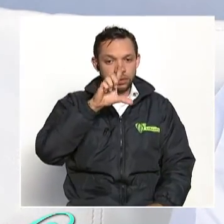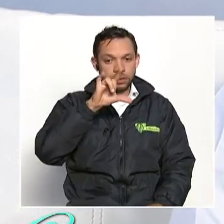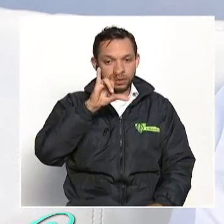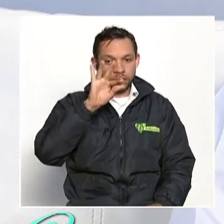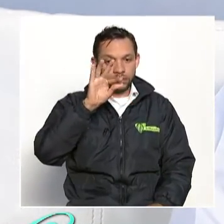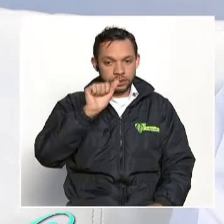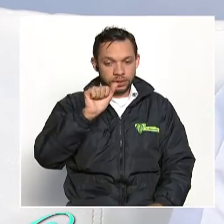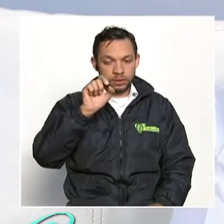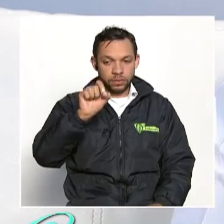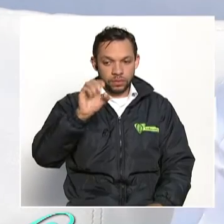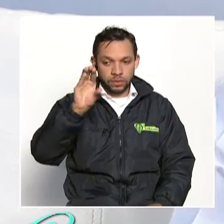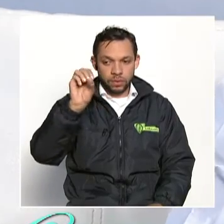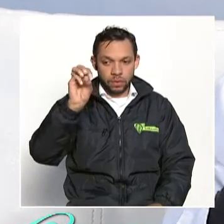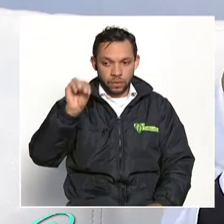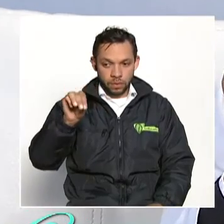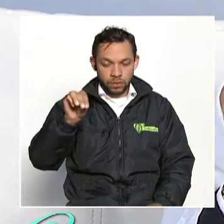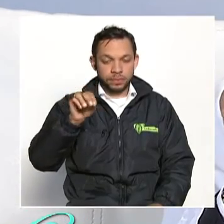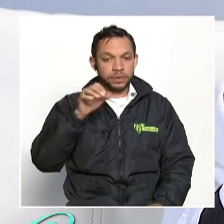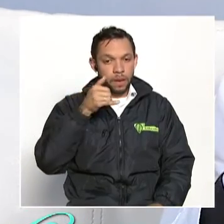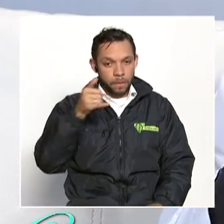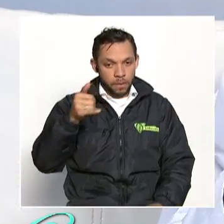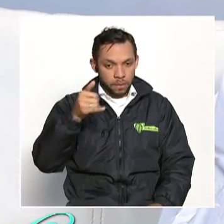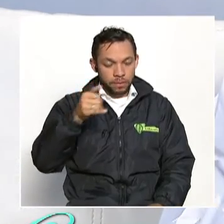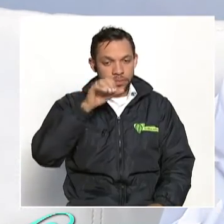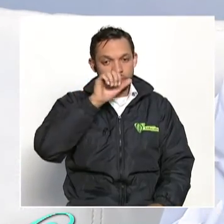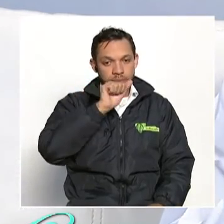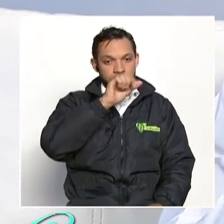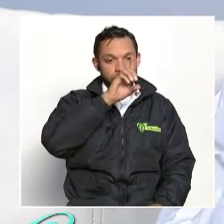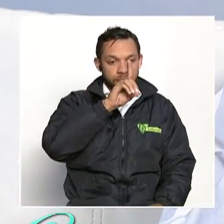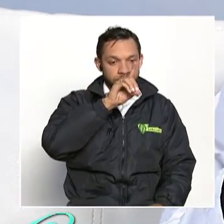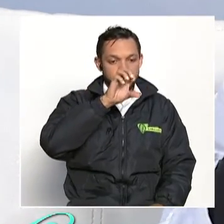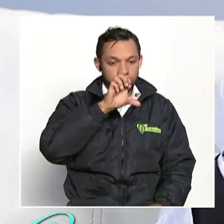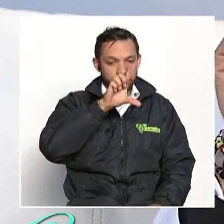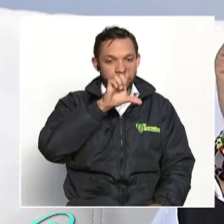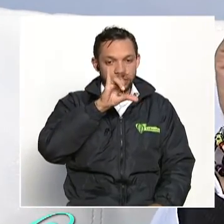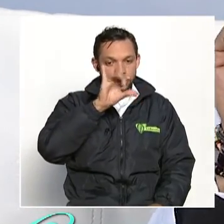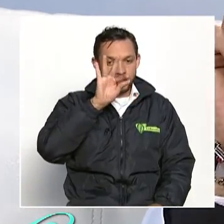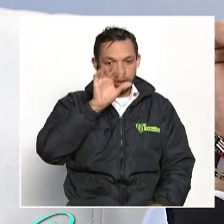con recambio de flora intestinal. Adelita.co.